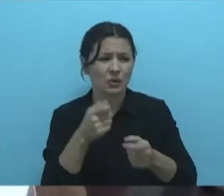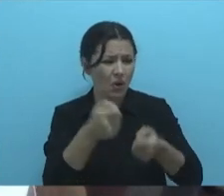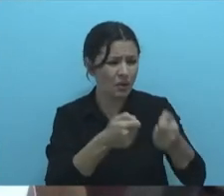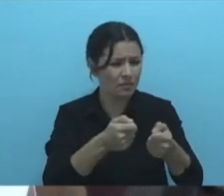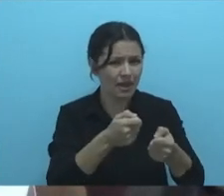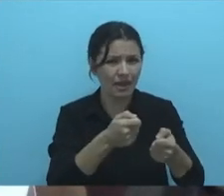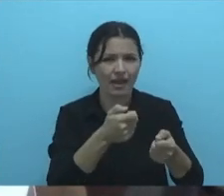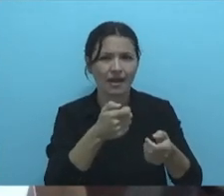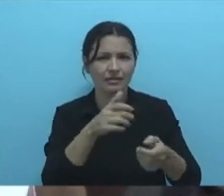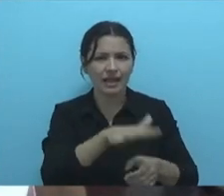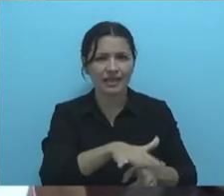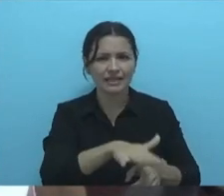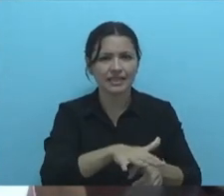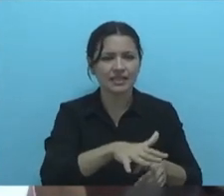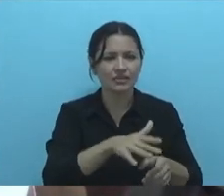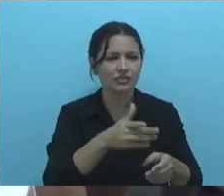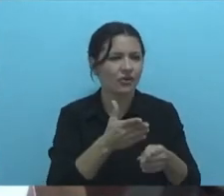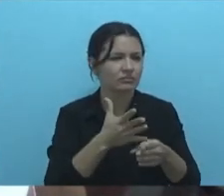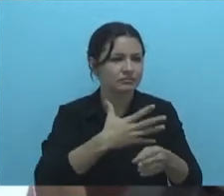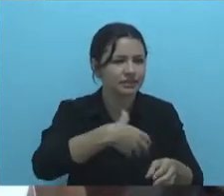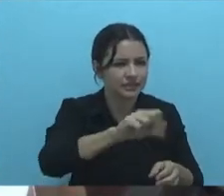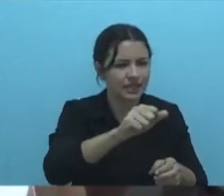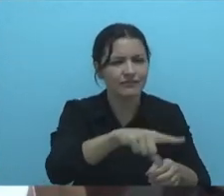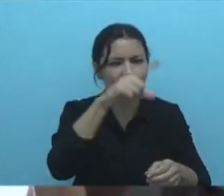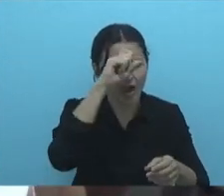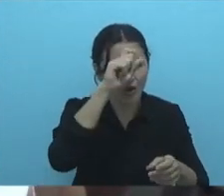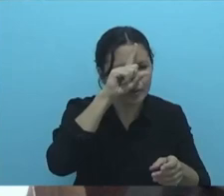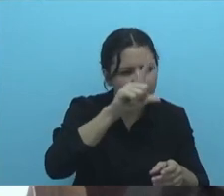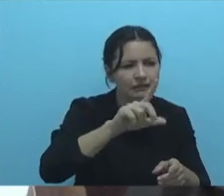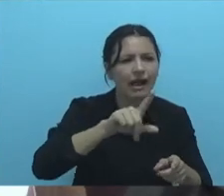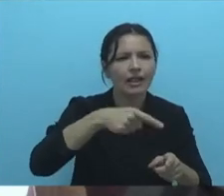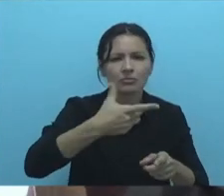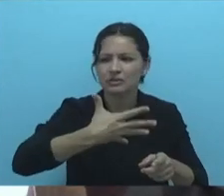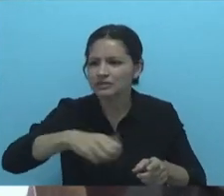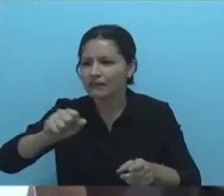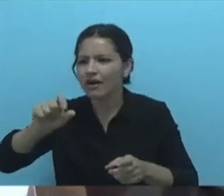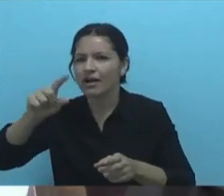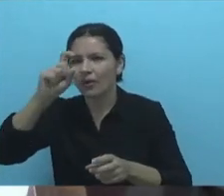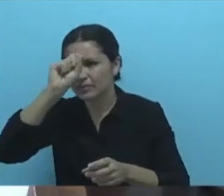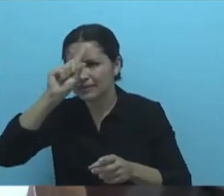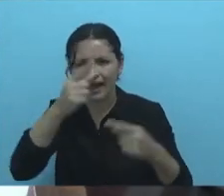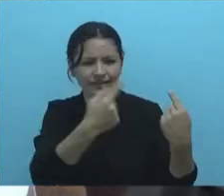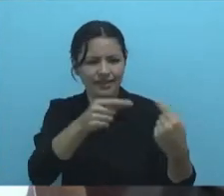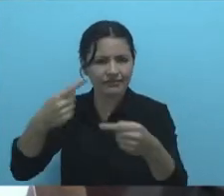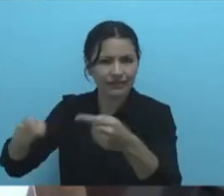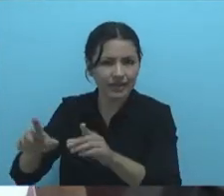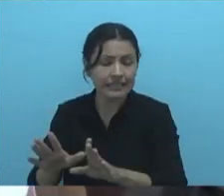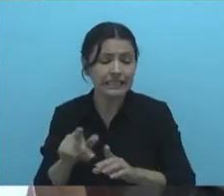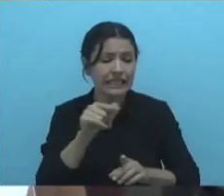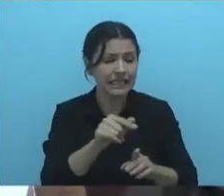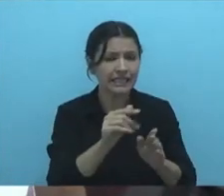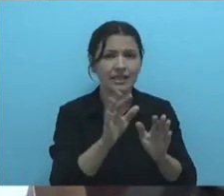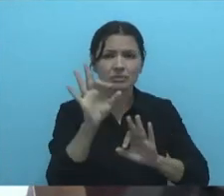siempre Al mismo lugar Porque pueden sospechar de que esos golpes son reiterados Pero bueno Lamento que ciertos que